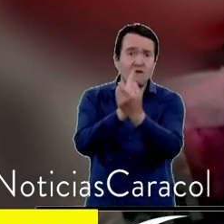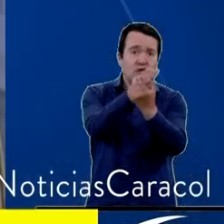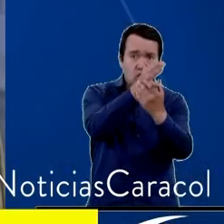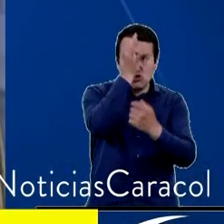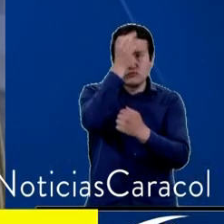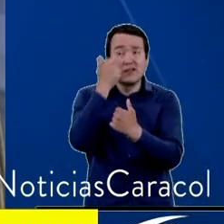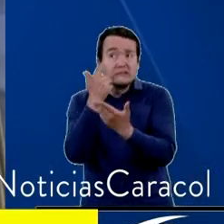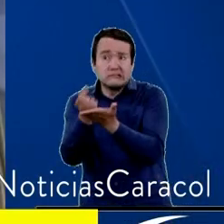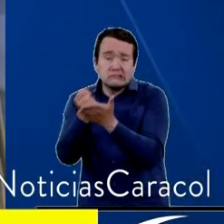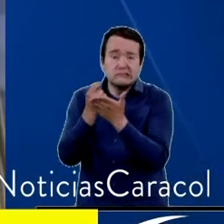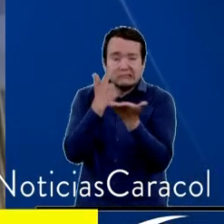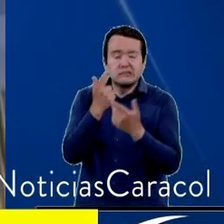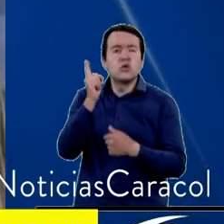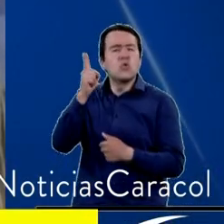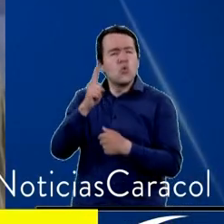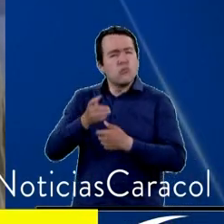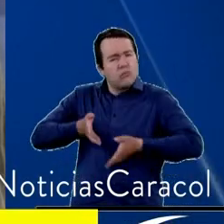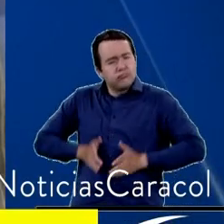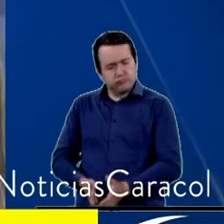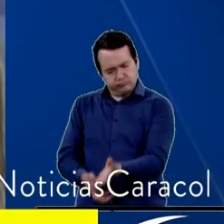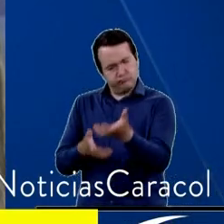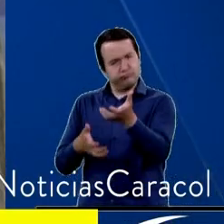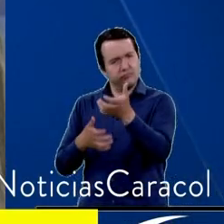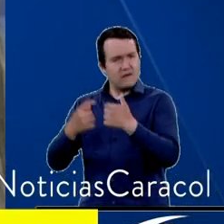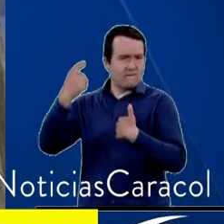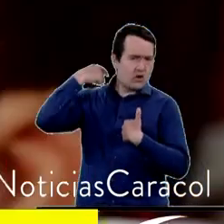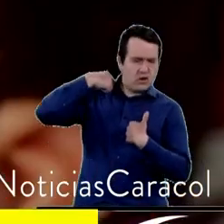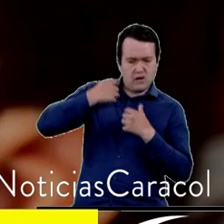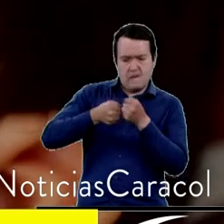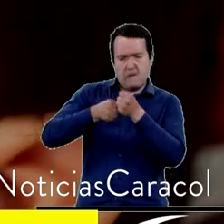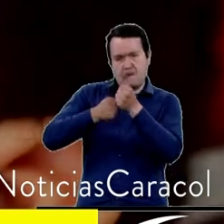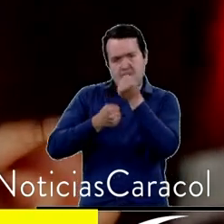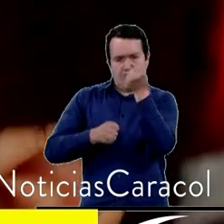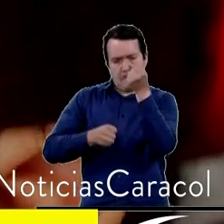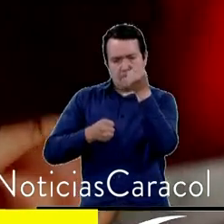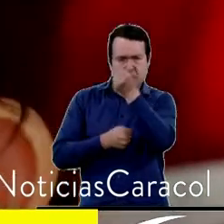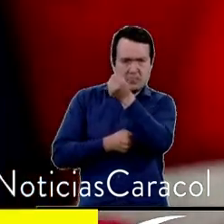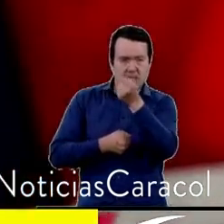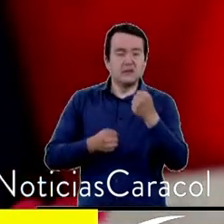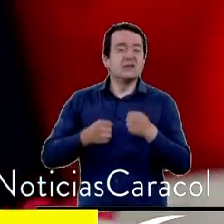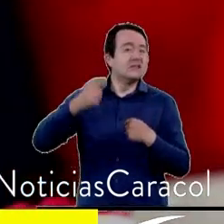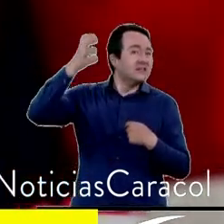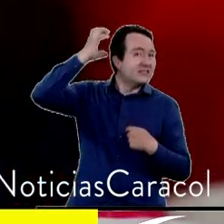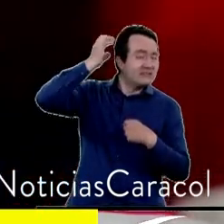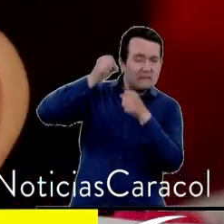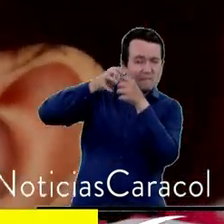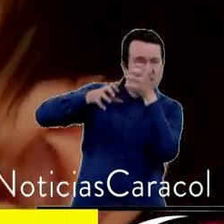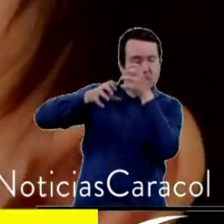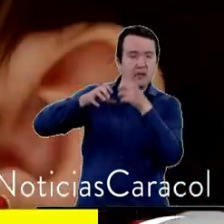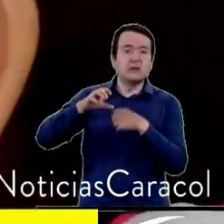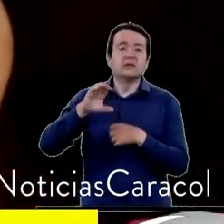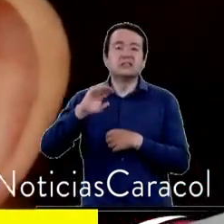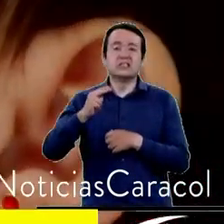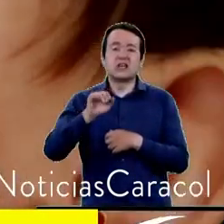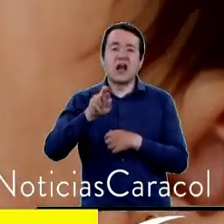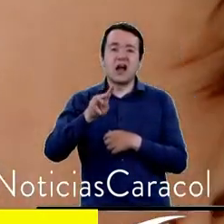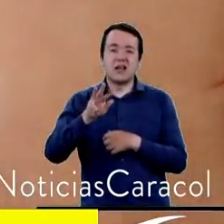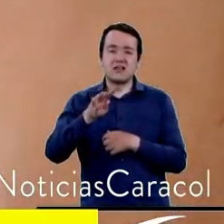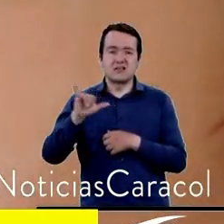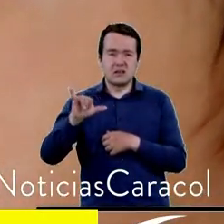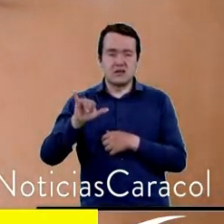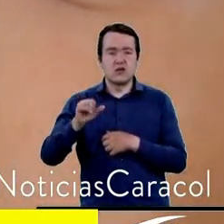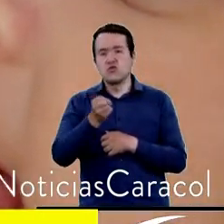en camino con una malformación en la espalda y el cerebro, conocida como Chiari tipo 2. Según estudios, ocurre en